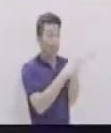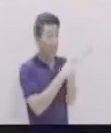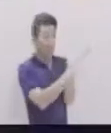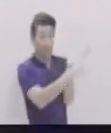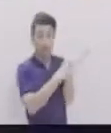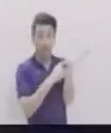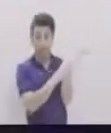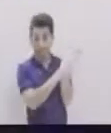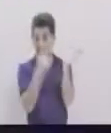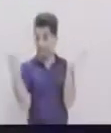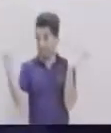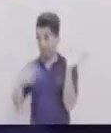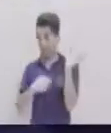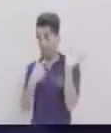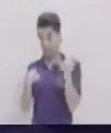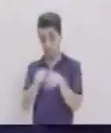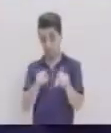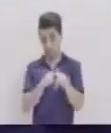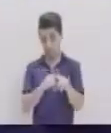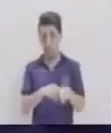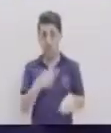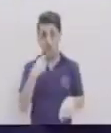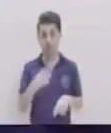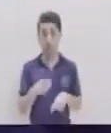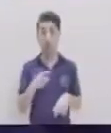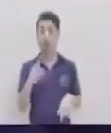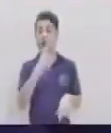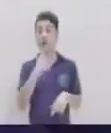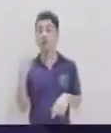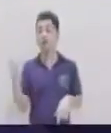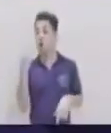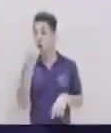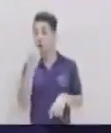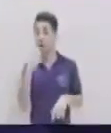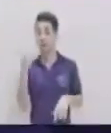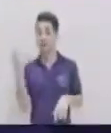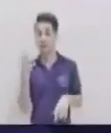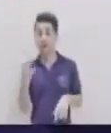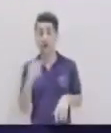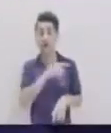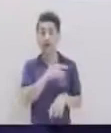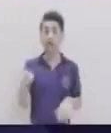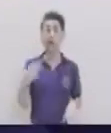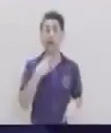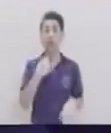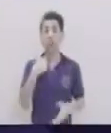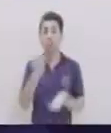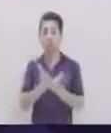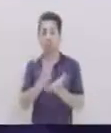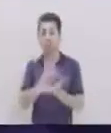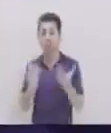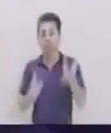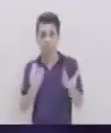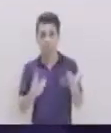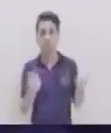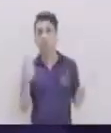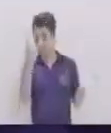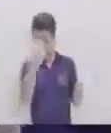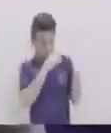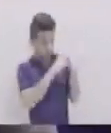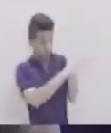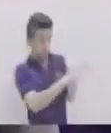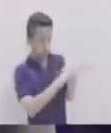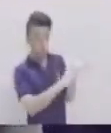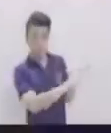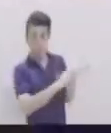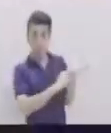Tiene 22 departamentos. En cada uno se prepara comida rica. A mi gente le gusta cocinar. Si tú utilizas